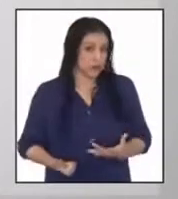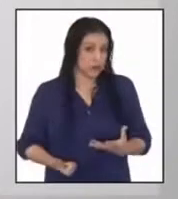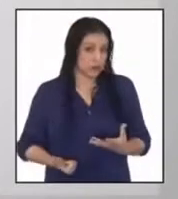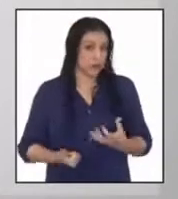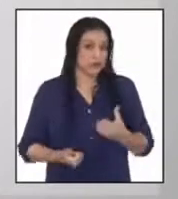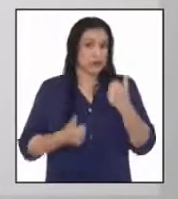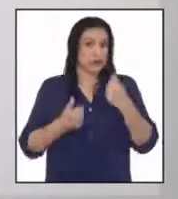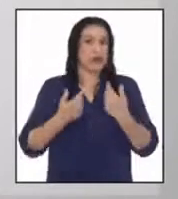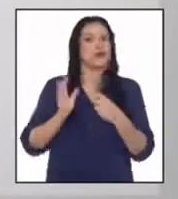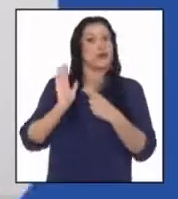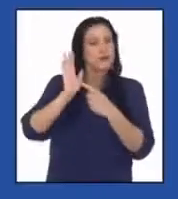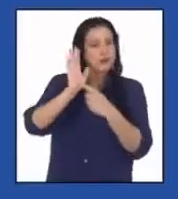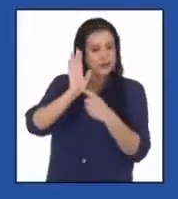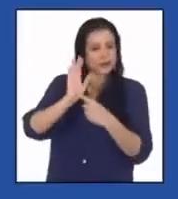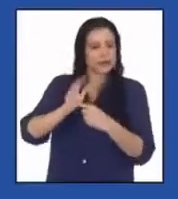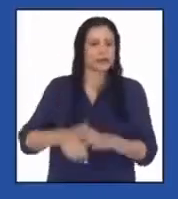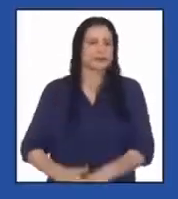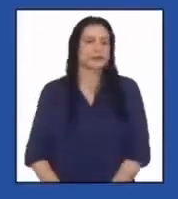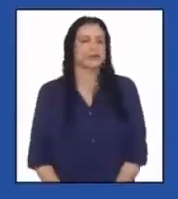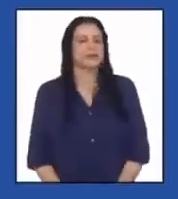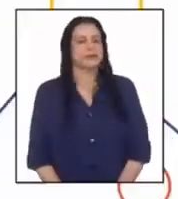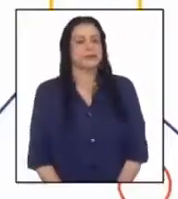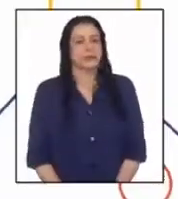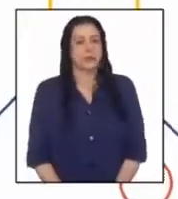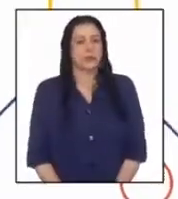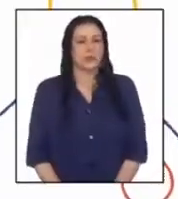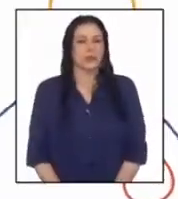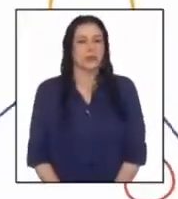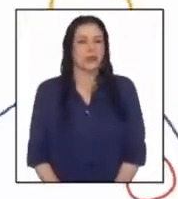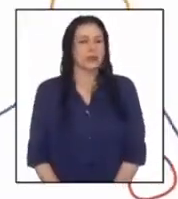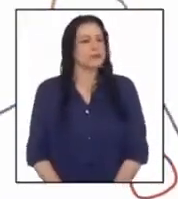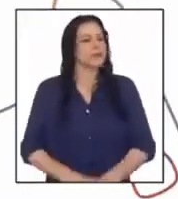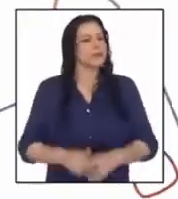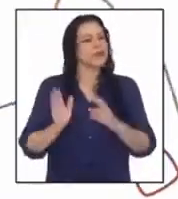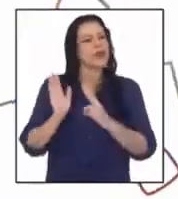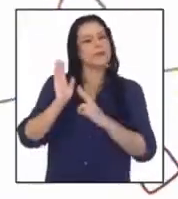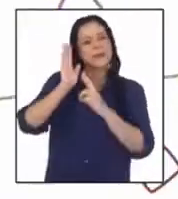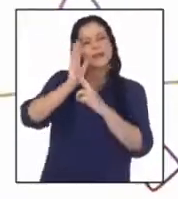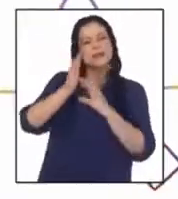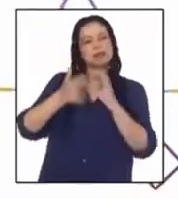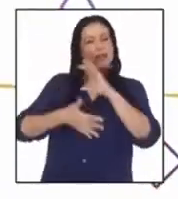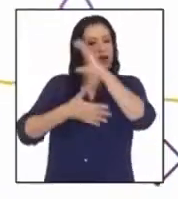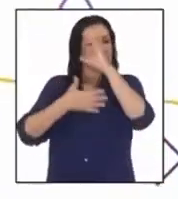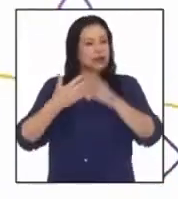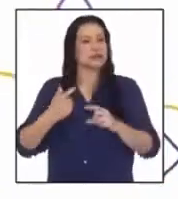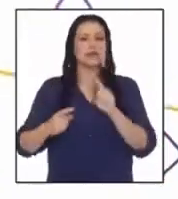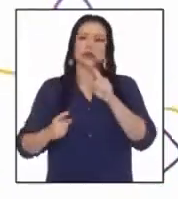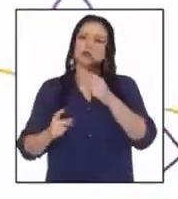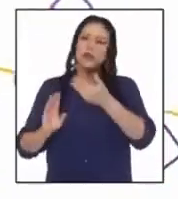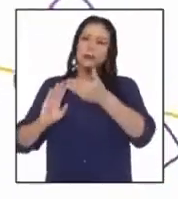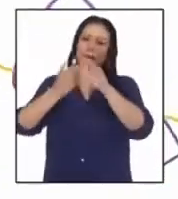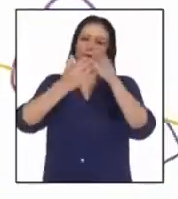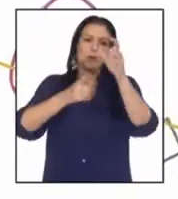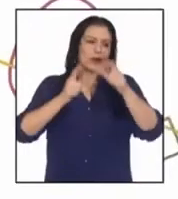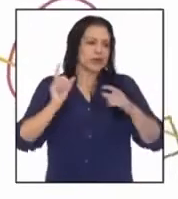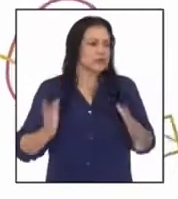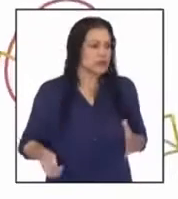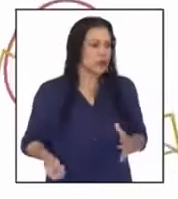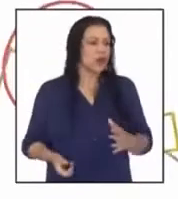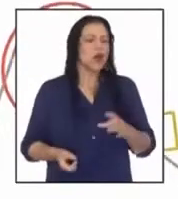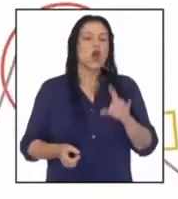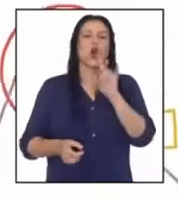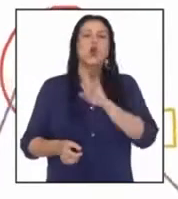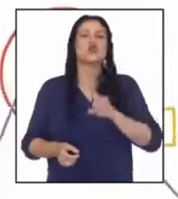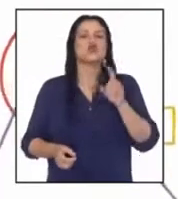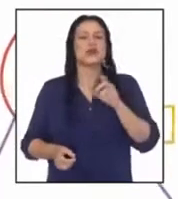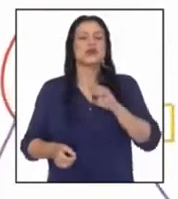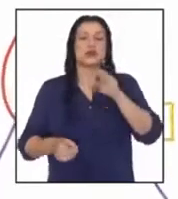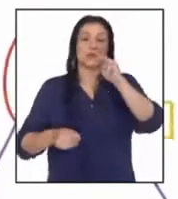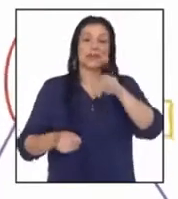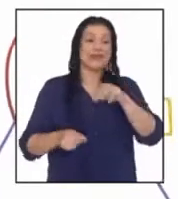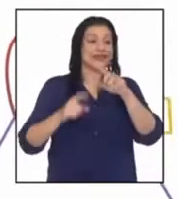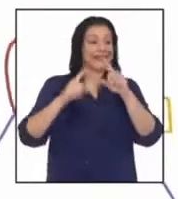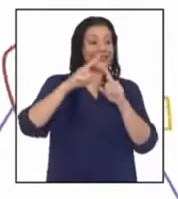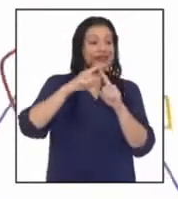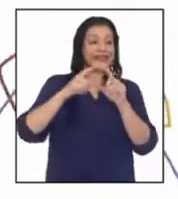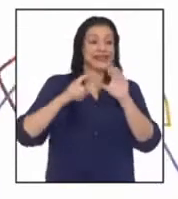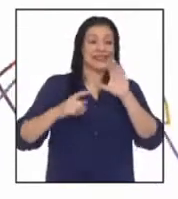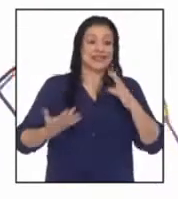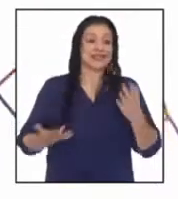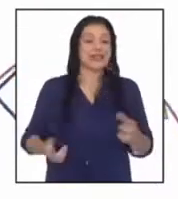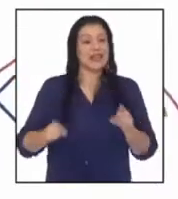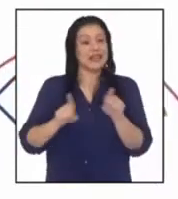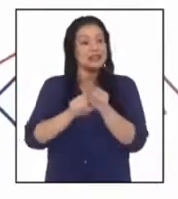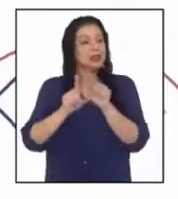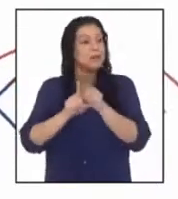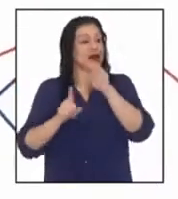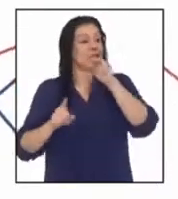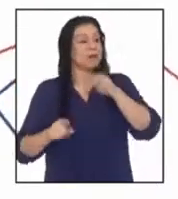cuales son los siguientes. Representa las características de una población mediante las medidas de tendencia central